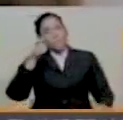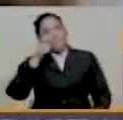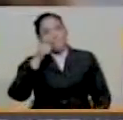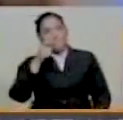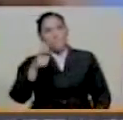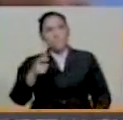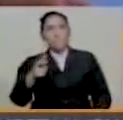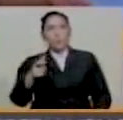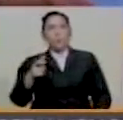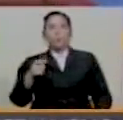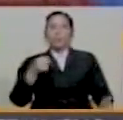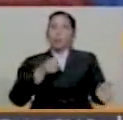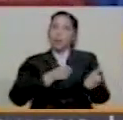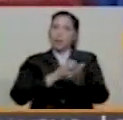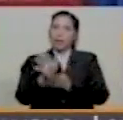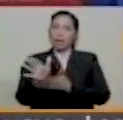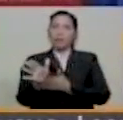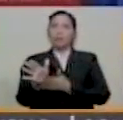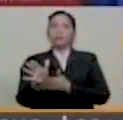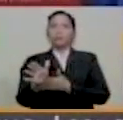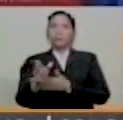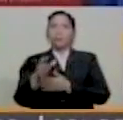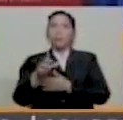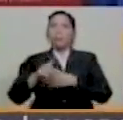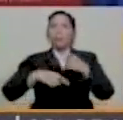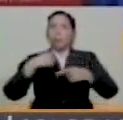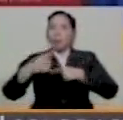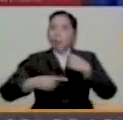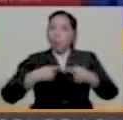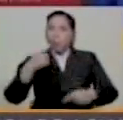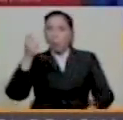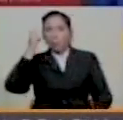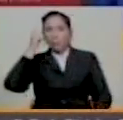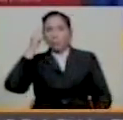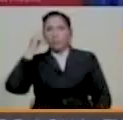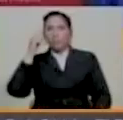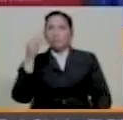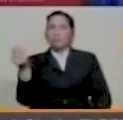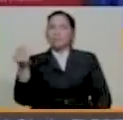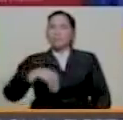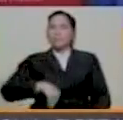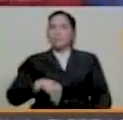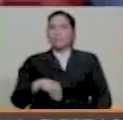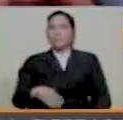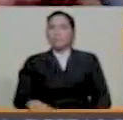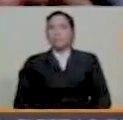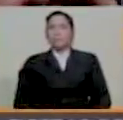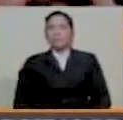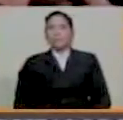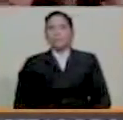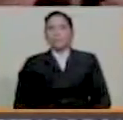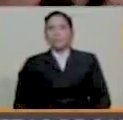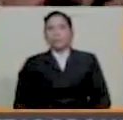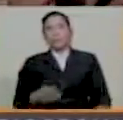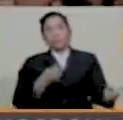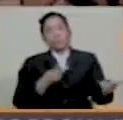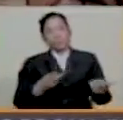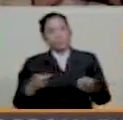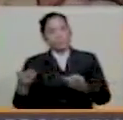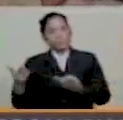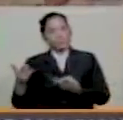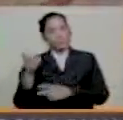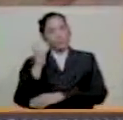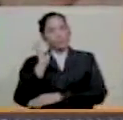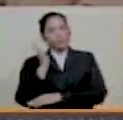gratuita, ¿no? Y cada día de mayor calidad, como tiene que ser. Bienvenidos pues a este